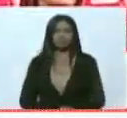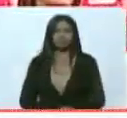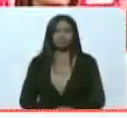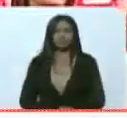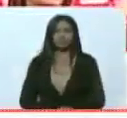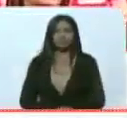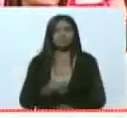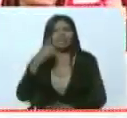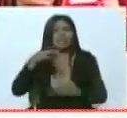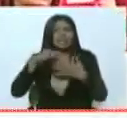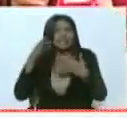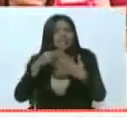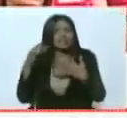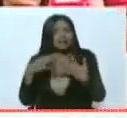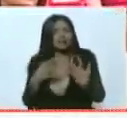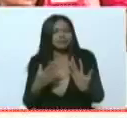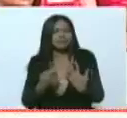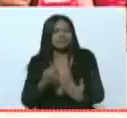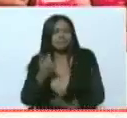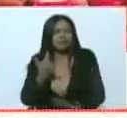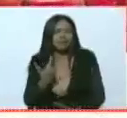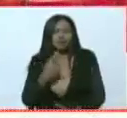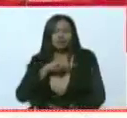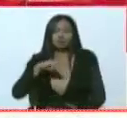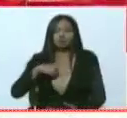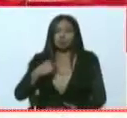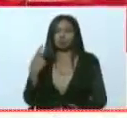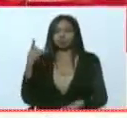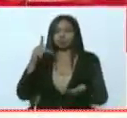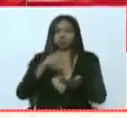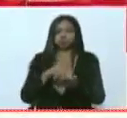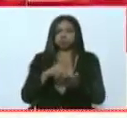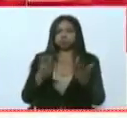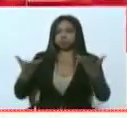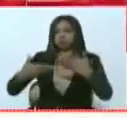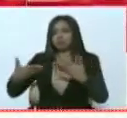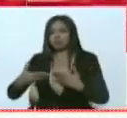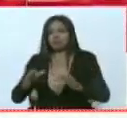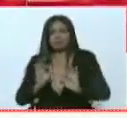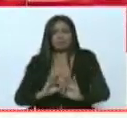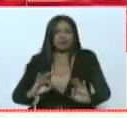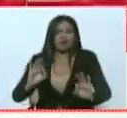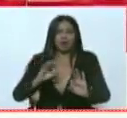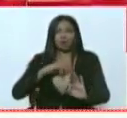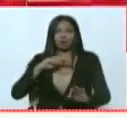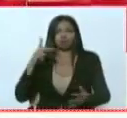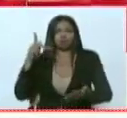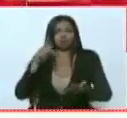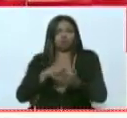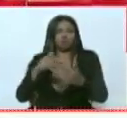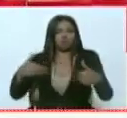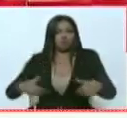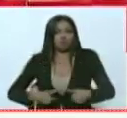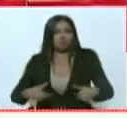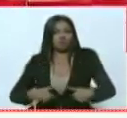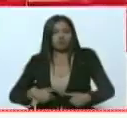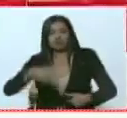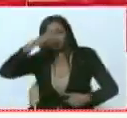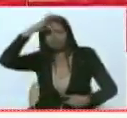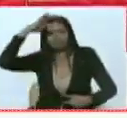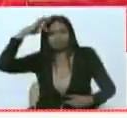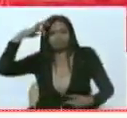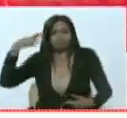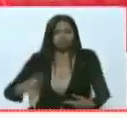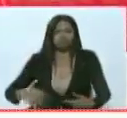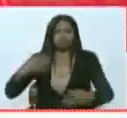Pequeño detalle. No estamos aquí porque nadie nos ha regalado nada. Estamos aquí por el esfuerzo, el sudor,